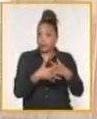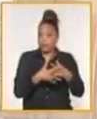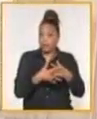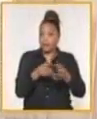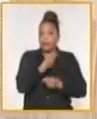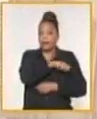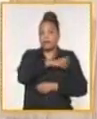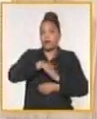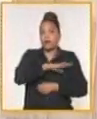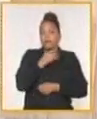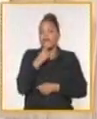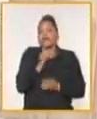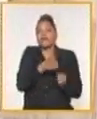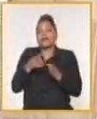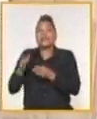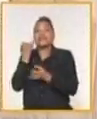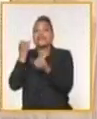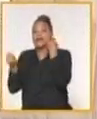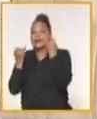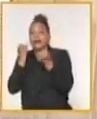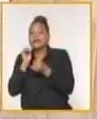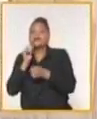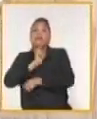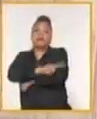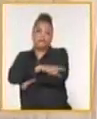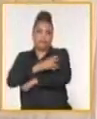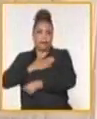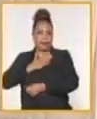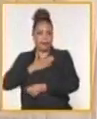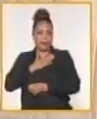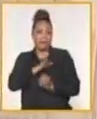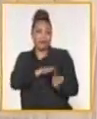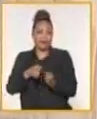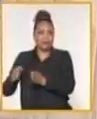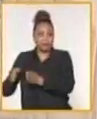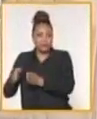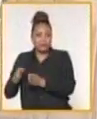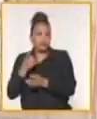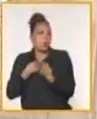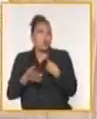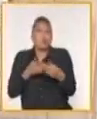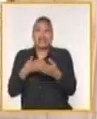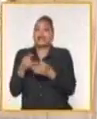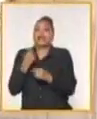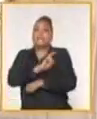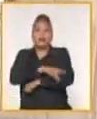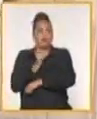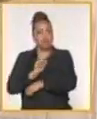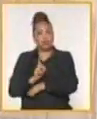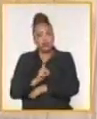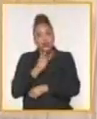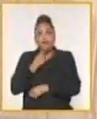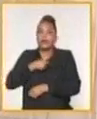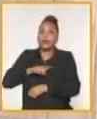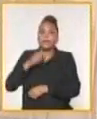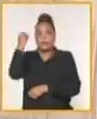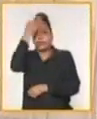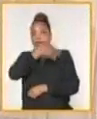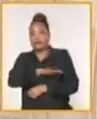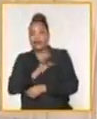están los intereses de las naciones. Y no estamos hablando de cualquier nación, porque tú dices Emiratos Árabes así, pero cuando tú